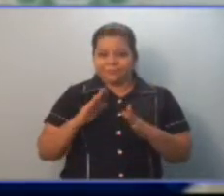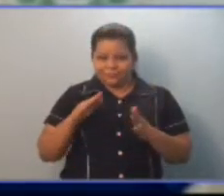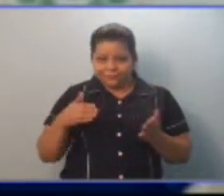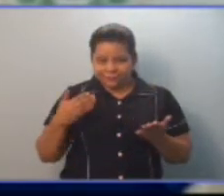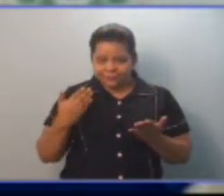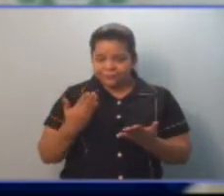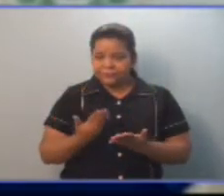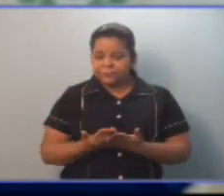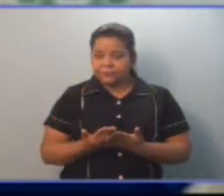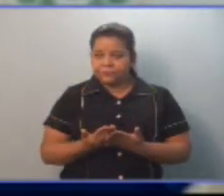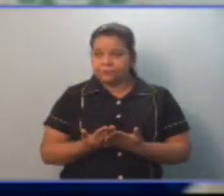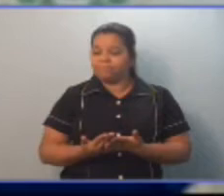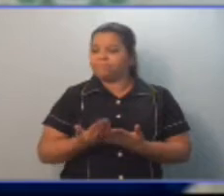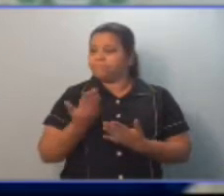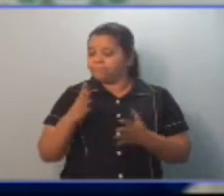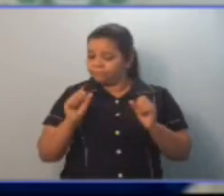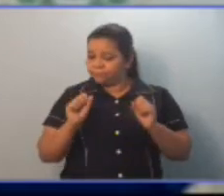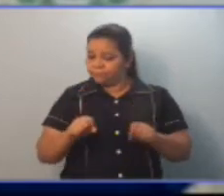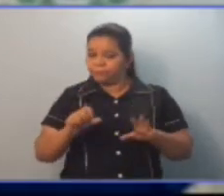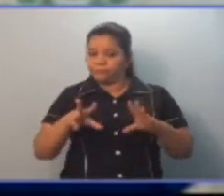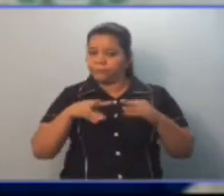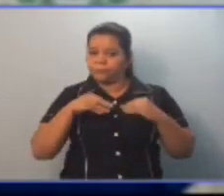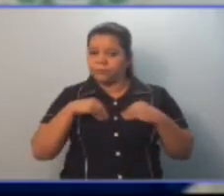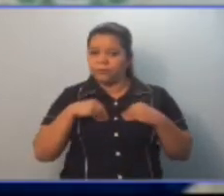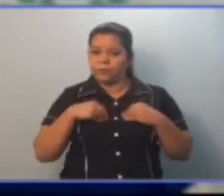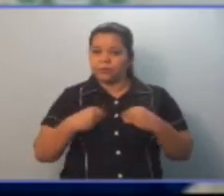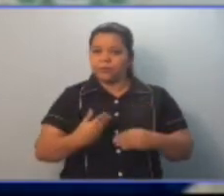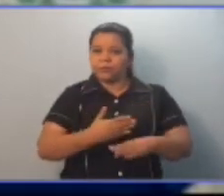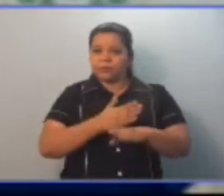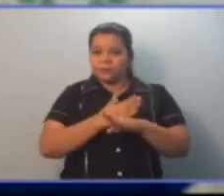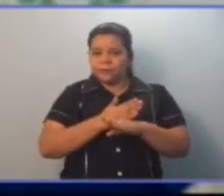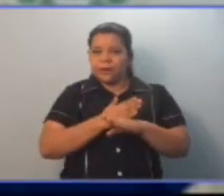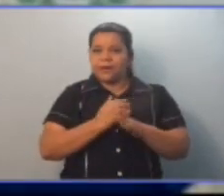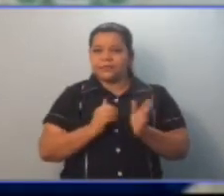magistrados asuman la defensa de estos casos